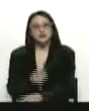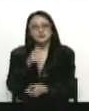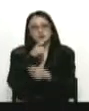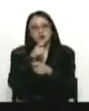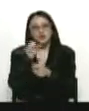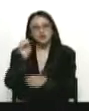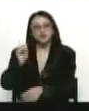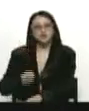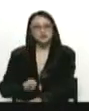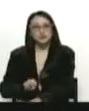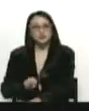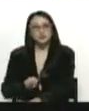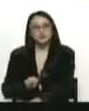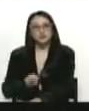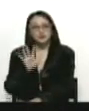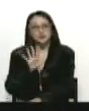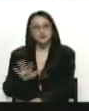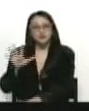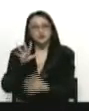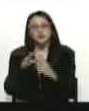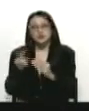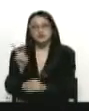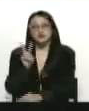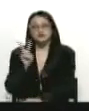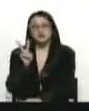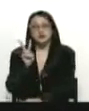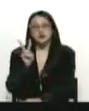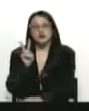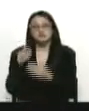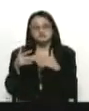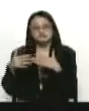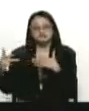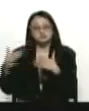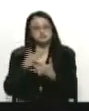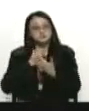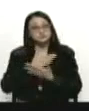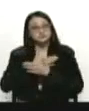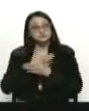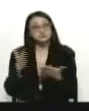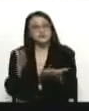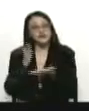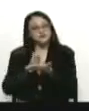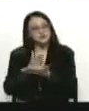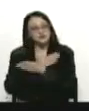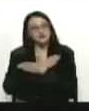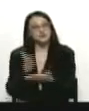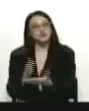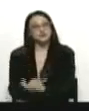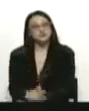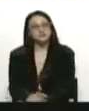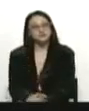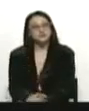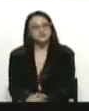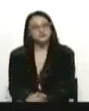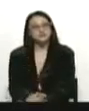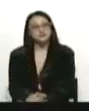Sur, en toda Venezuela y un poco más allá. A tu orden, siempre a tu orden. Hay